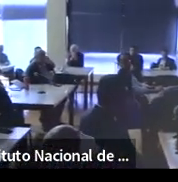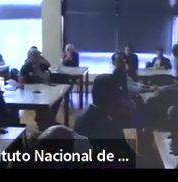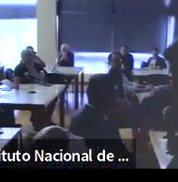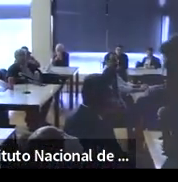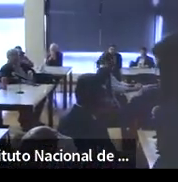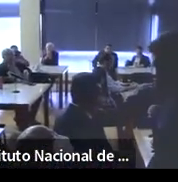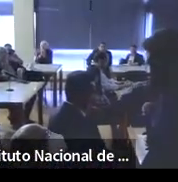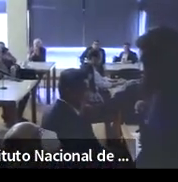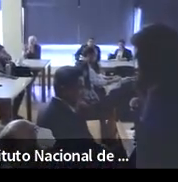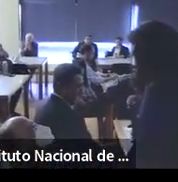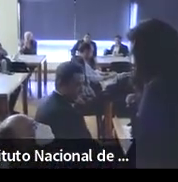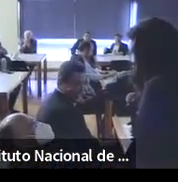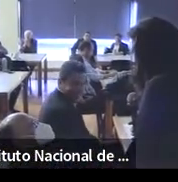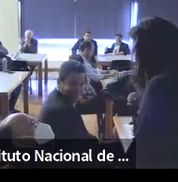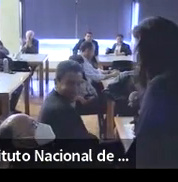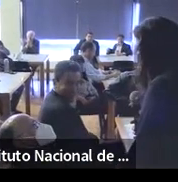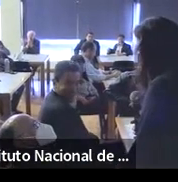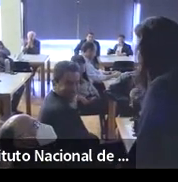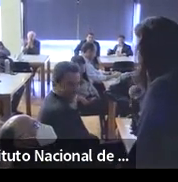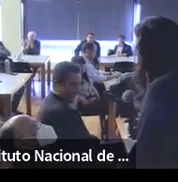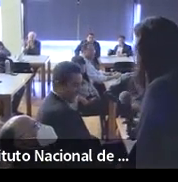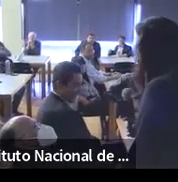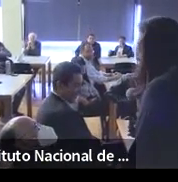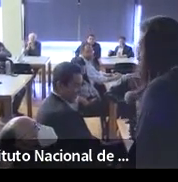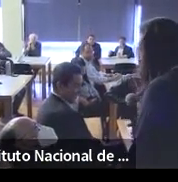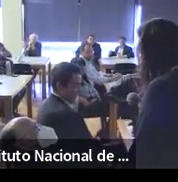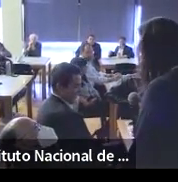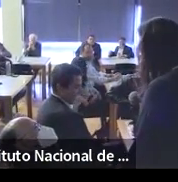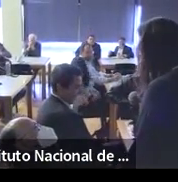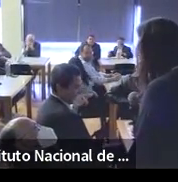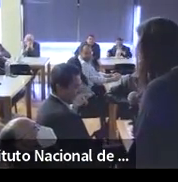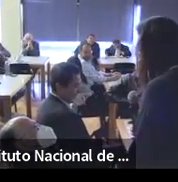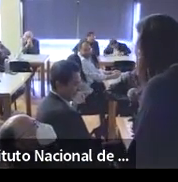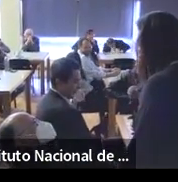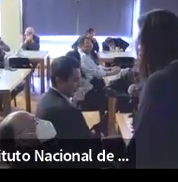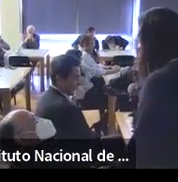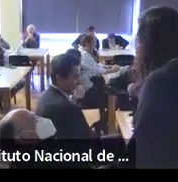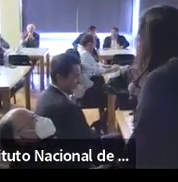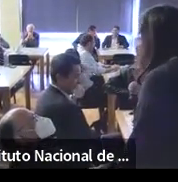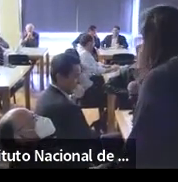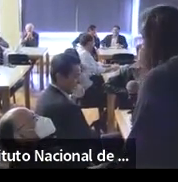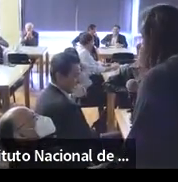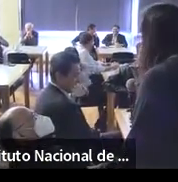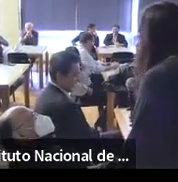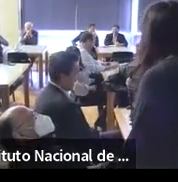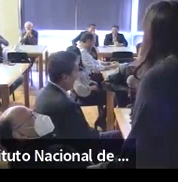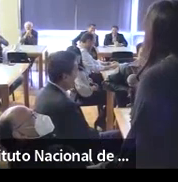pero que le ha vivido esta situación qué piensa usted es el que llama en esas